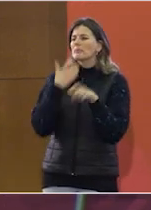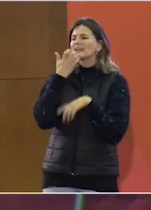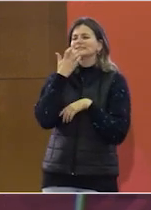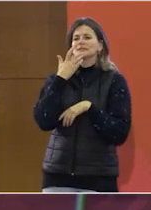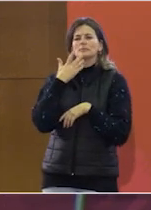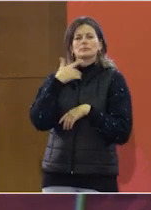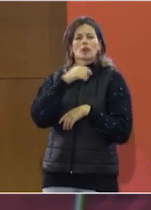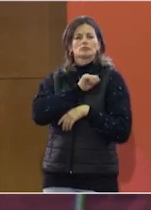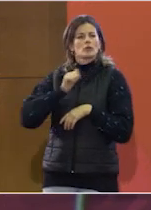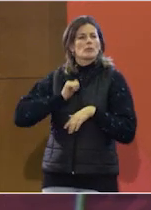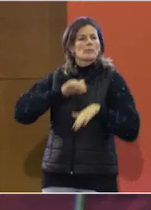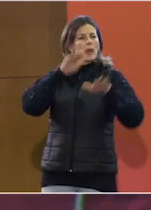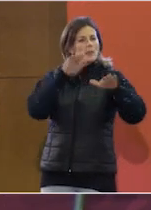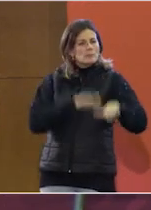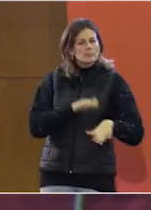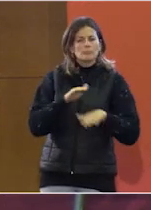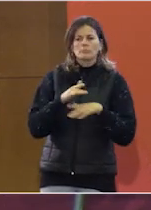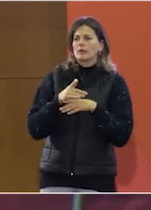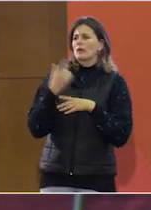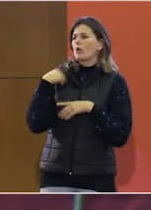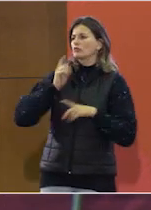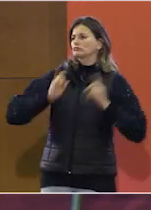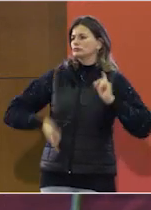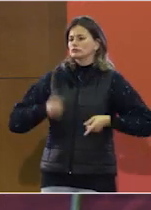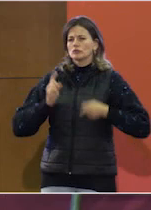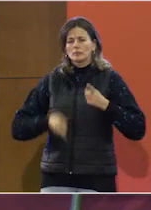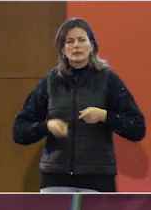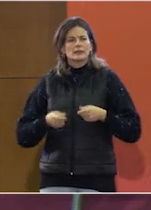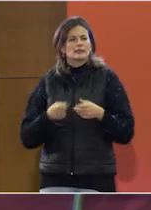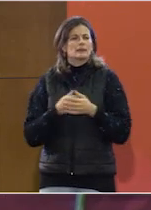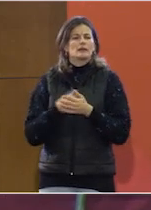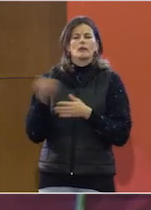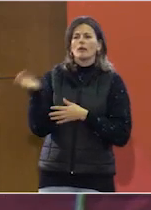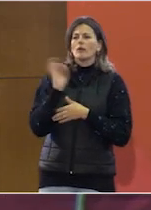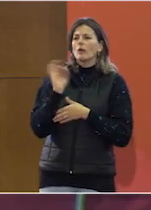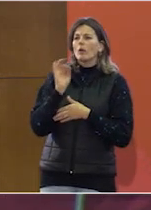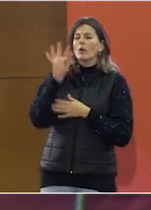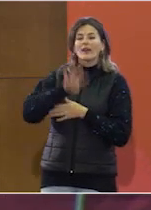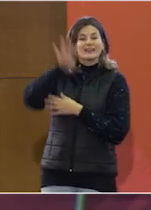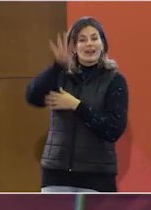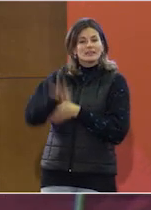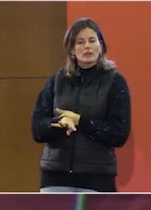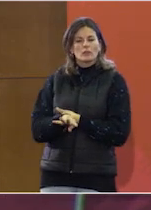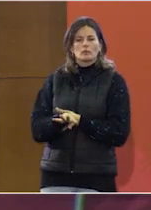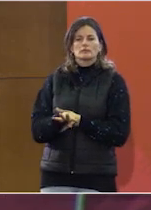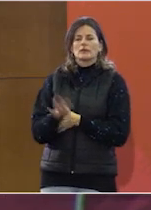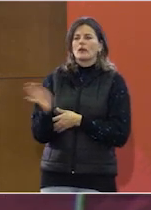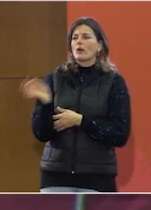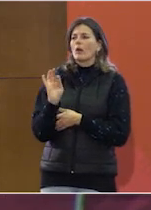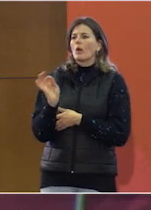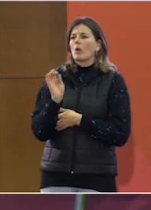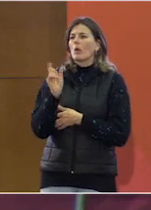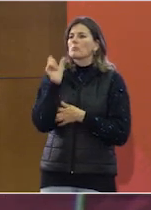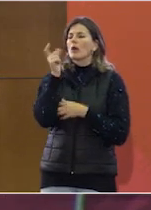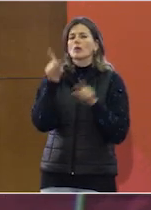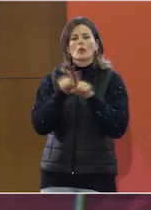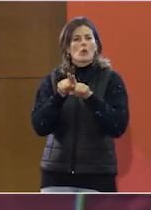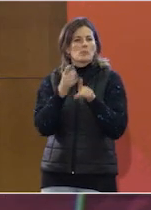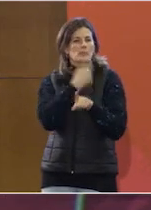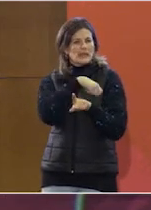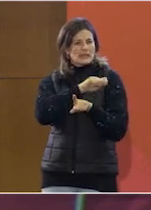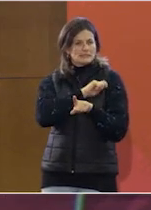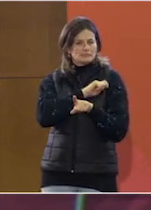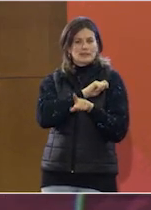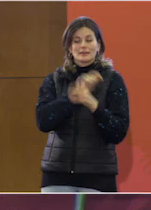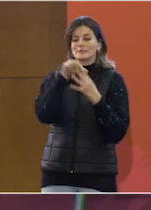patria, palabras como soberanía, palabras como Cataluña, palabras como España. A